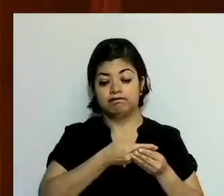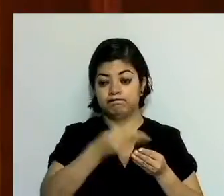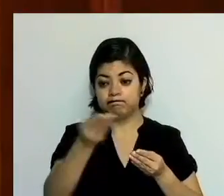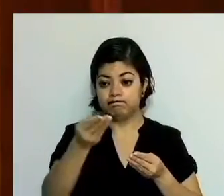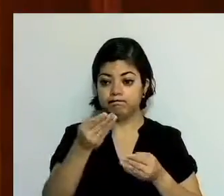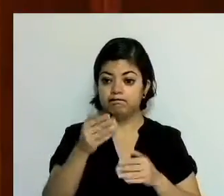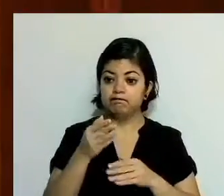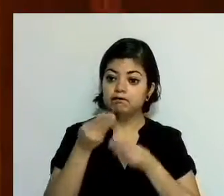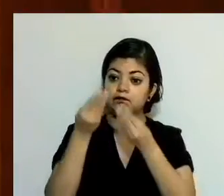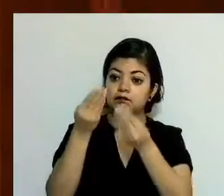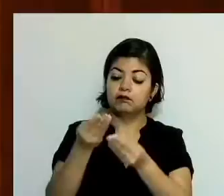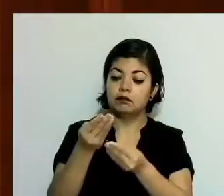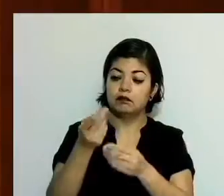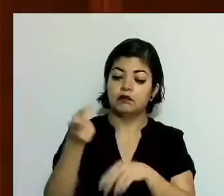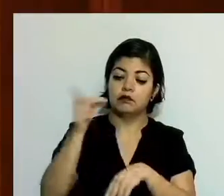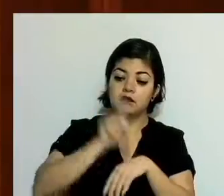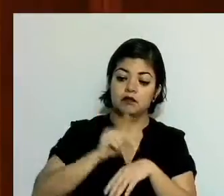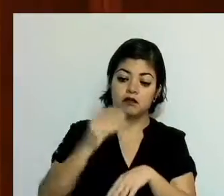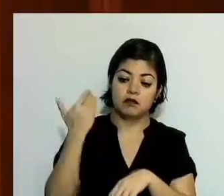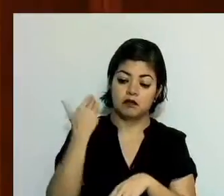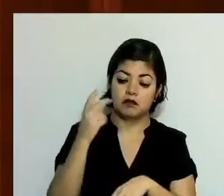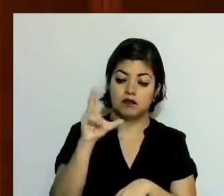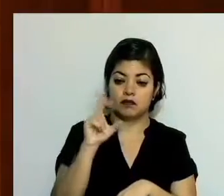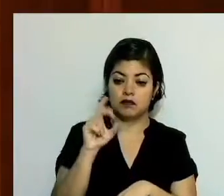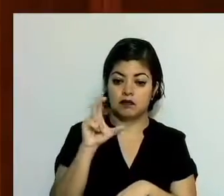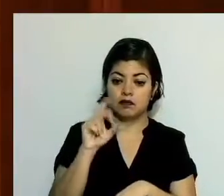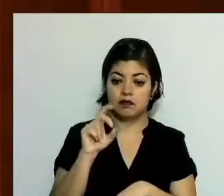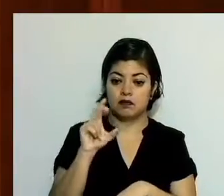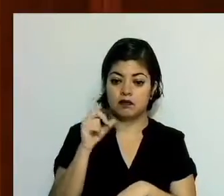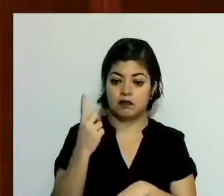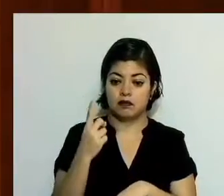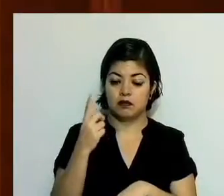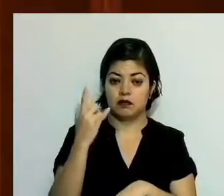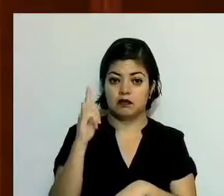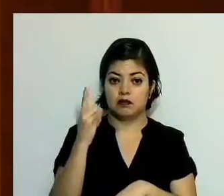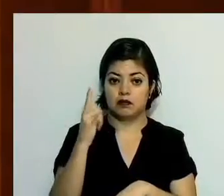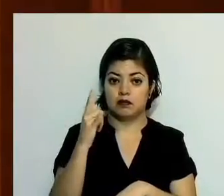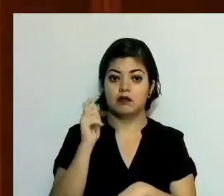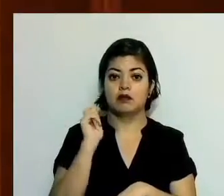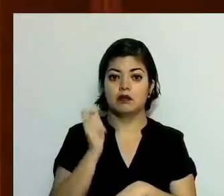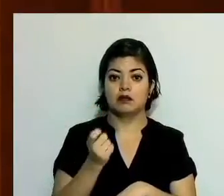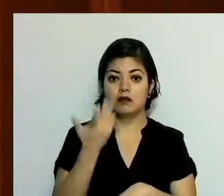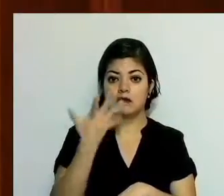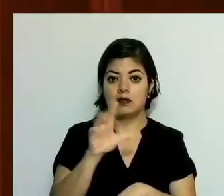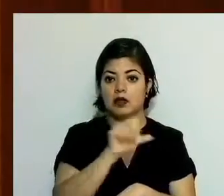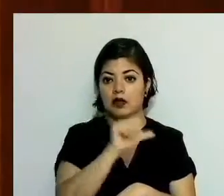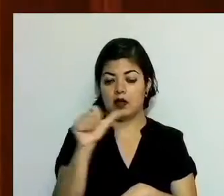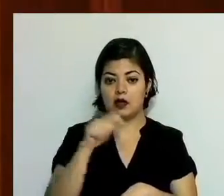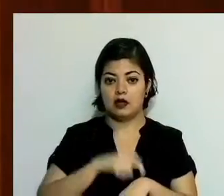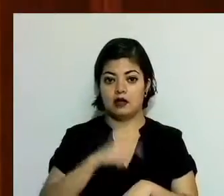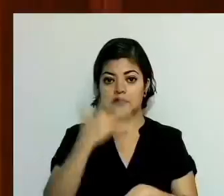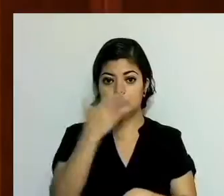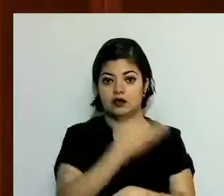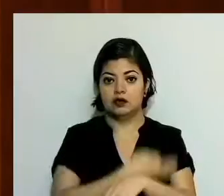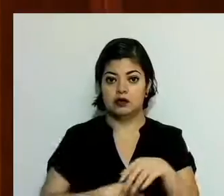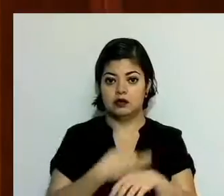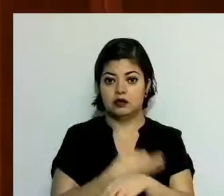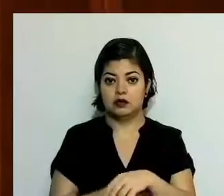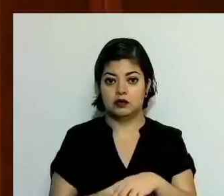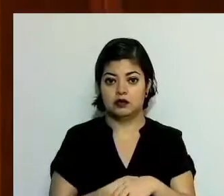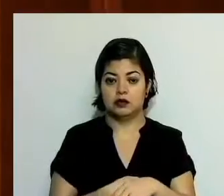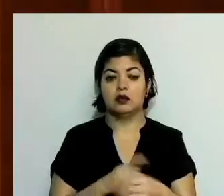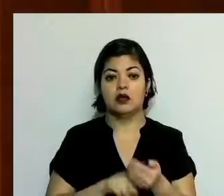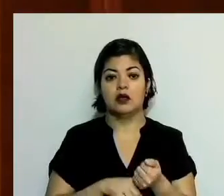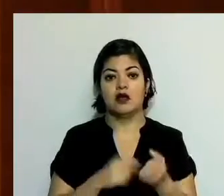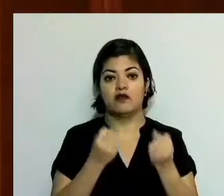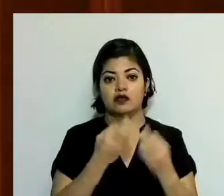los días 30 y 31 de julio, en horario de 10 a 17 horas, en la oficina de la